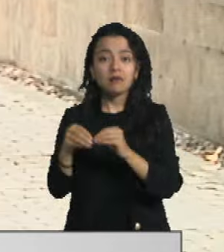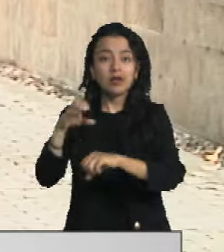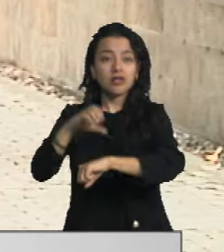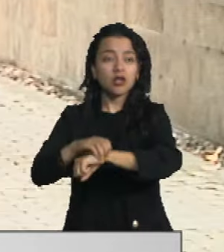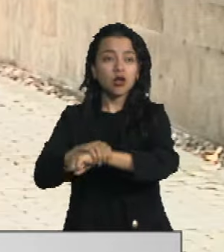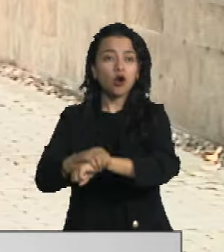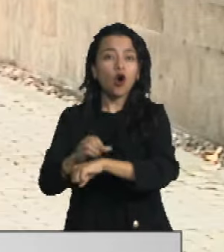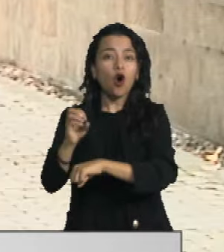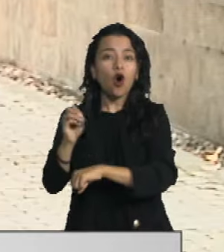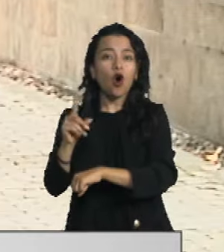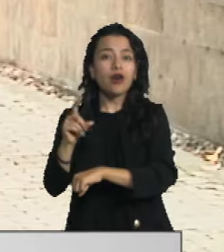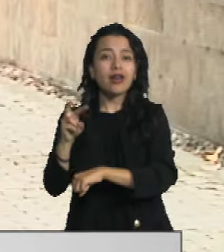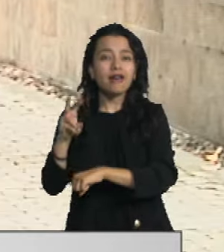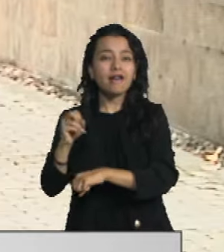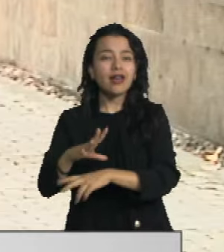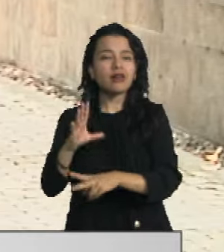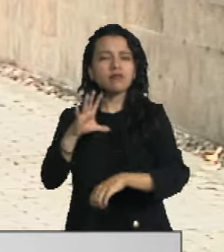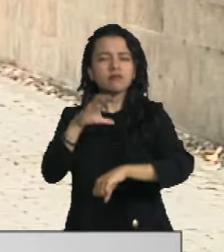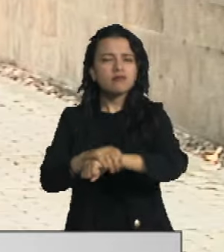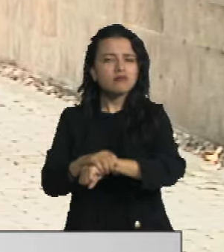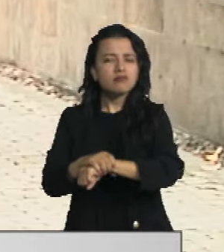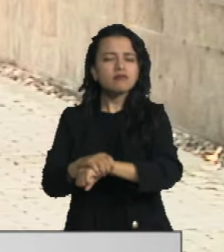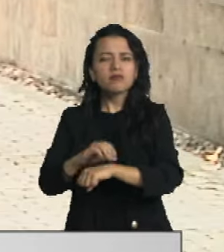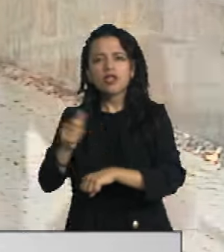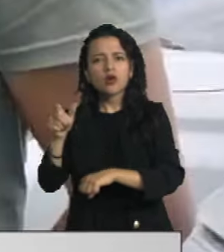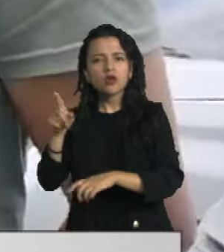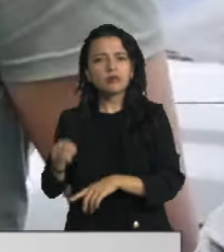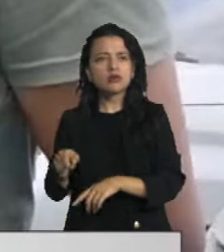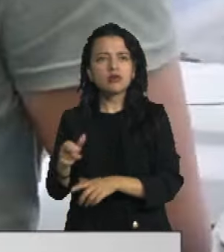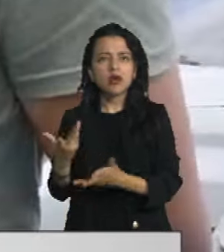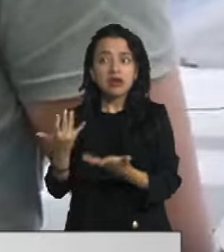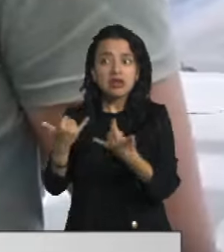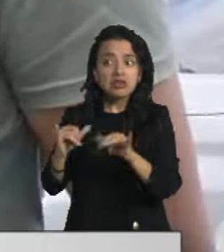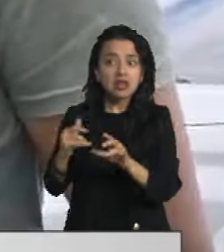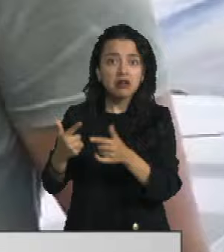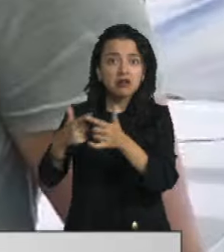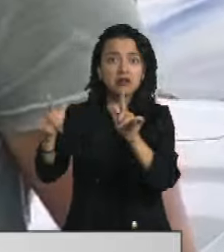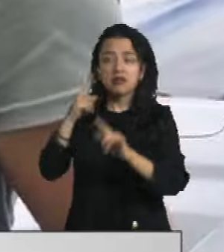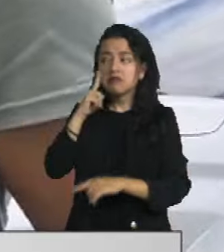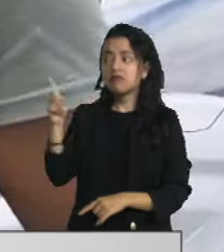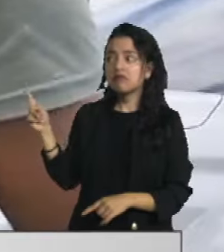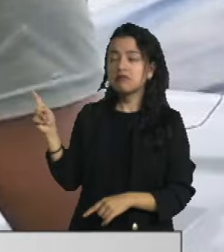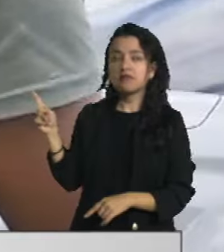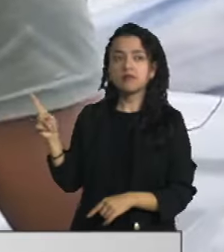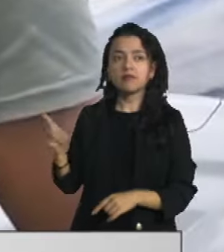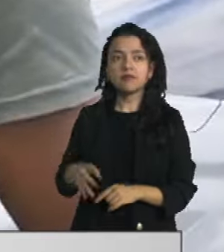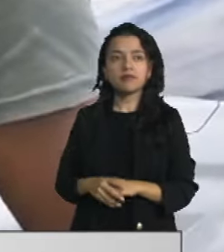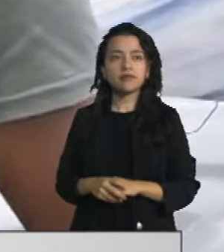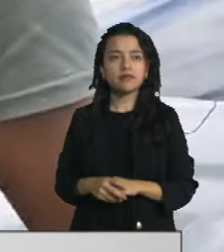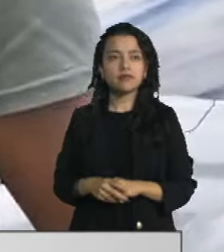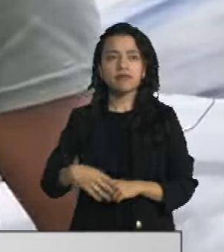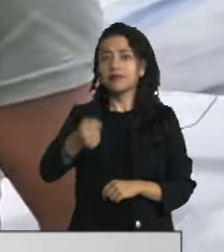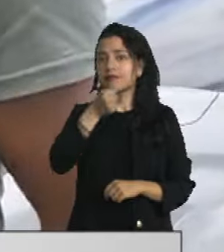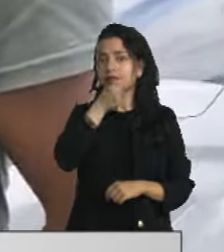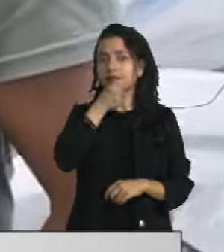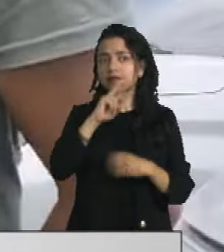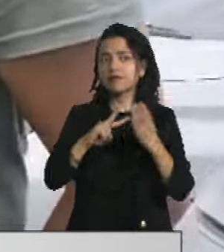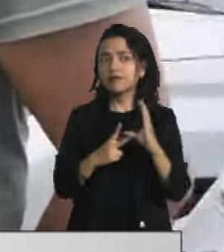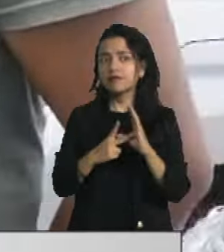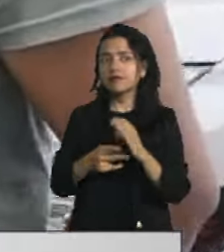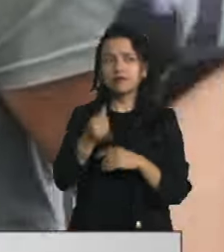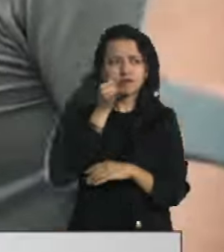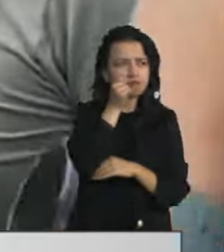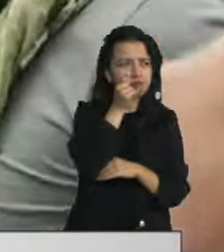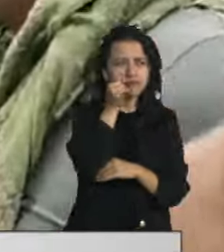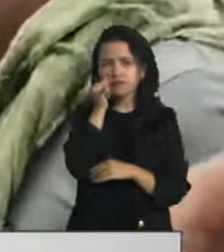alias Urías y alias Ramiro, cabecilla del Frente 18 de las FARC. Noticentro 1 CMI cubrió la